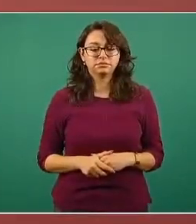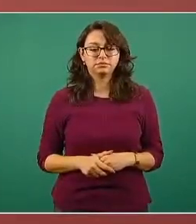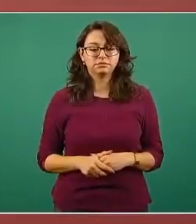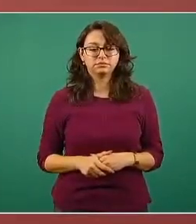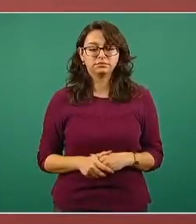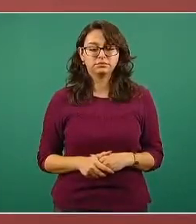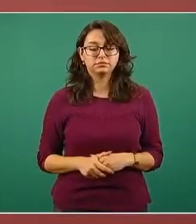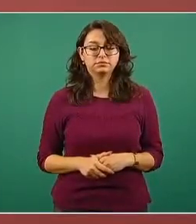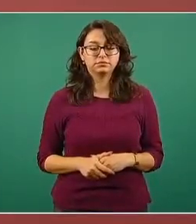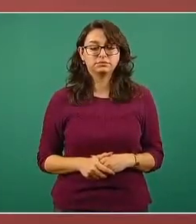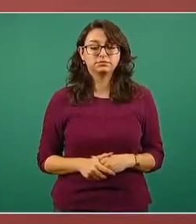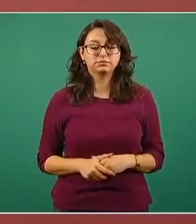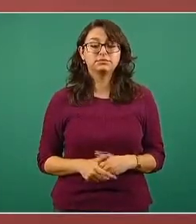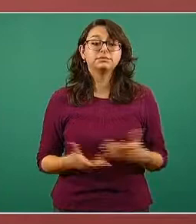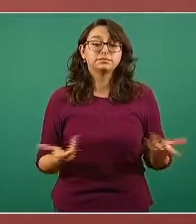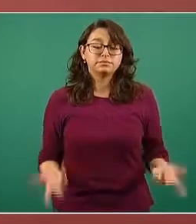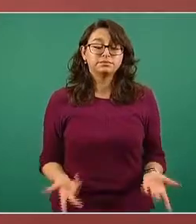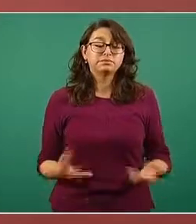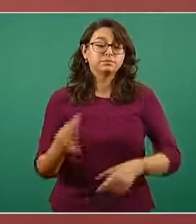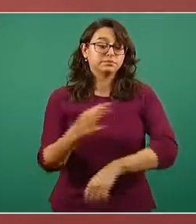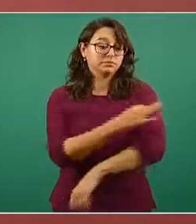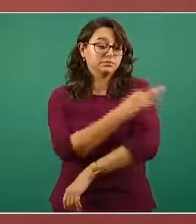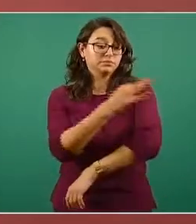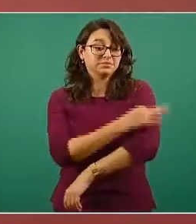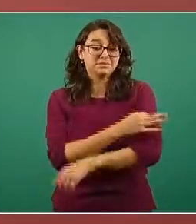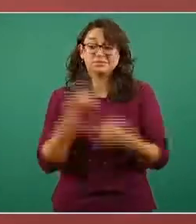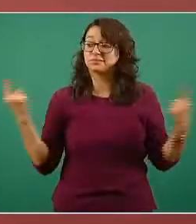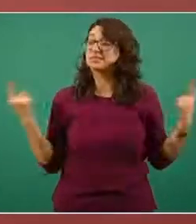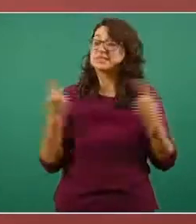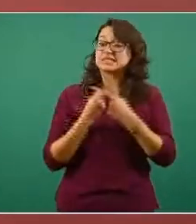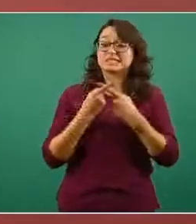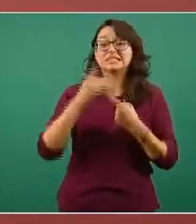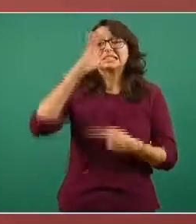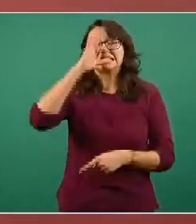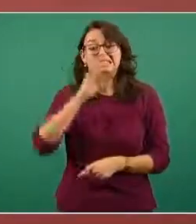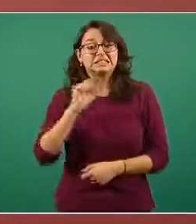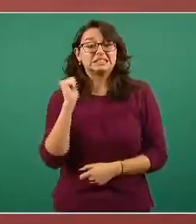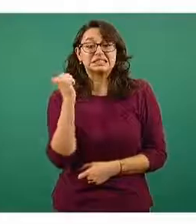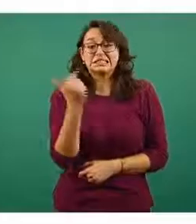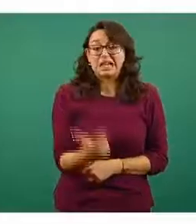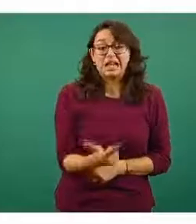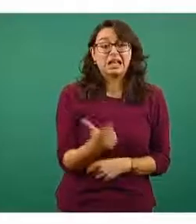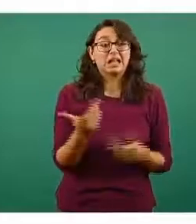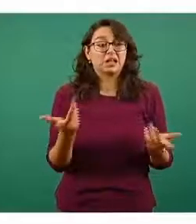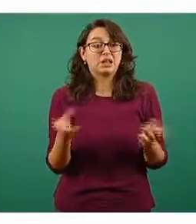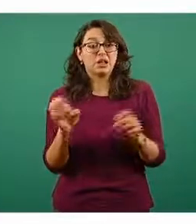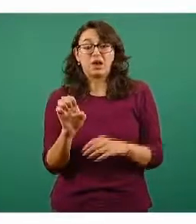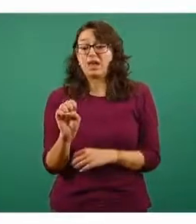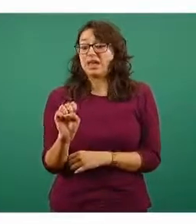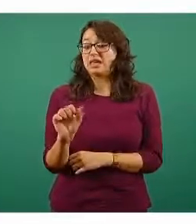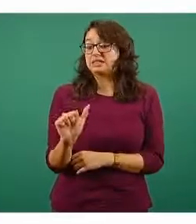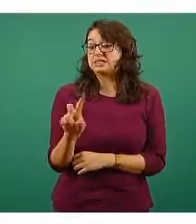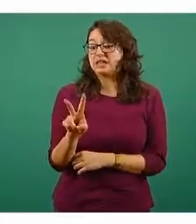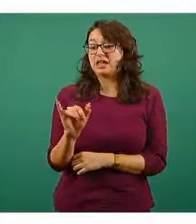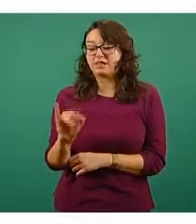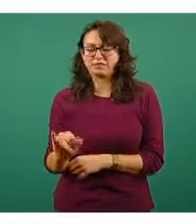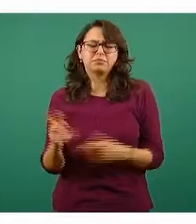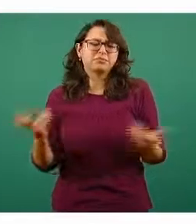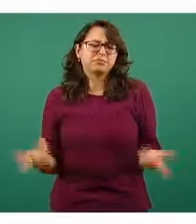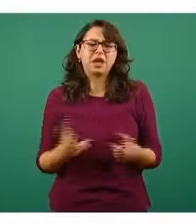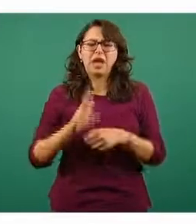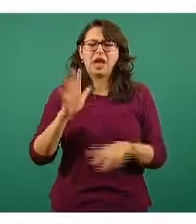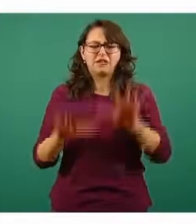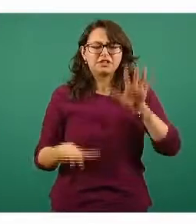eventos supuestamente asociados a vacunación e inmunización son estas reacciones del cuerpo humano esperables cuando